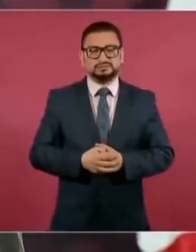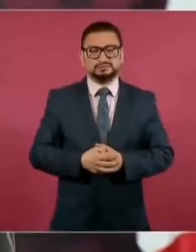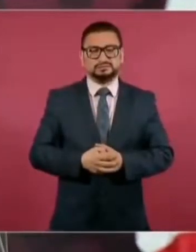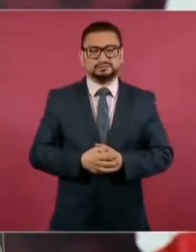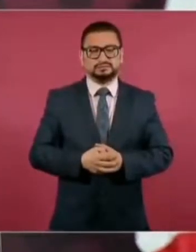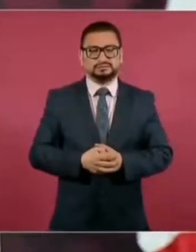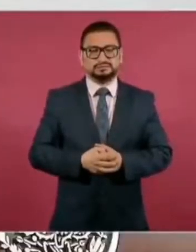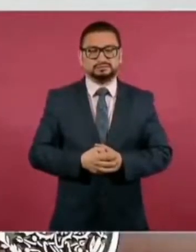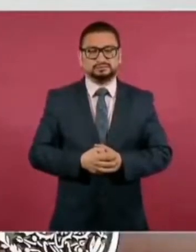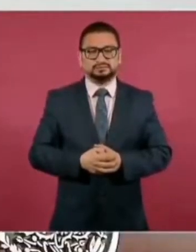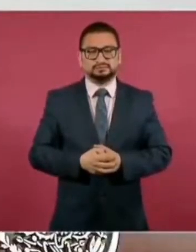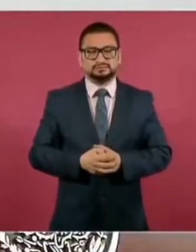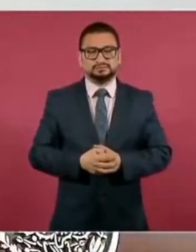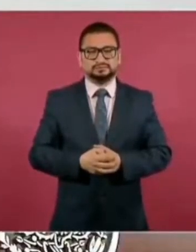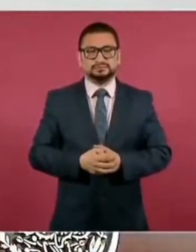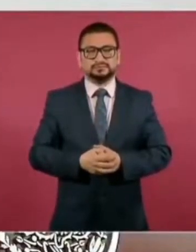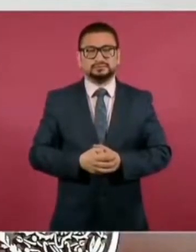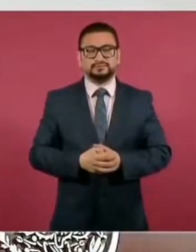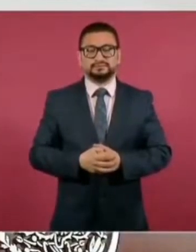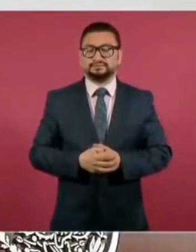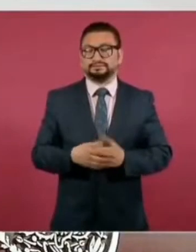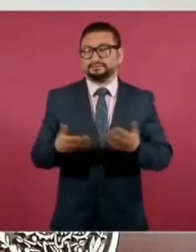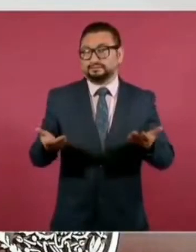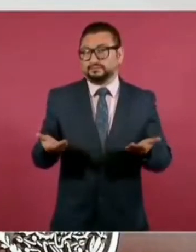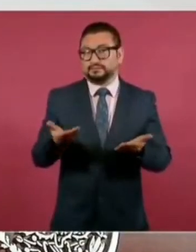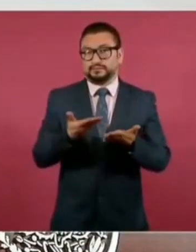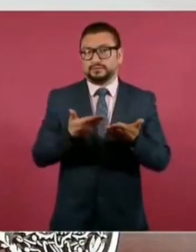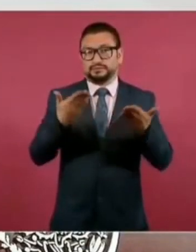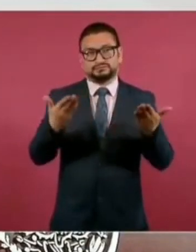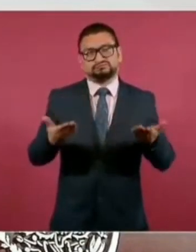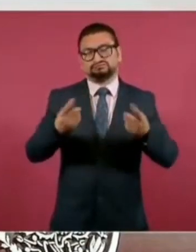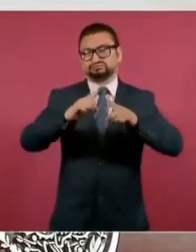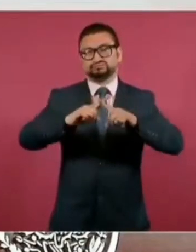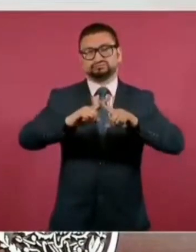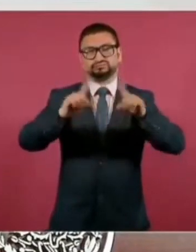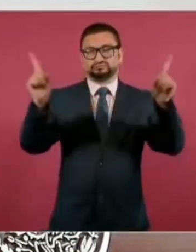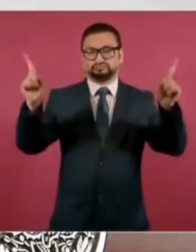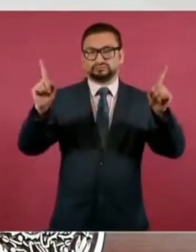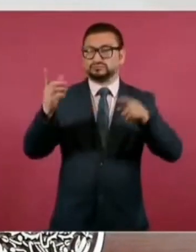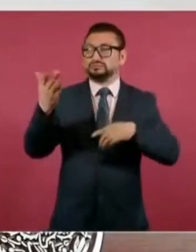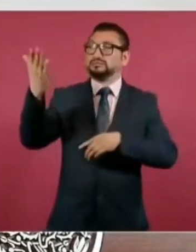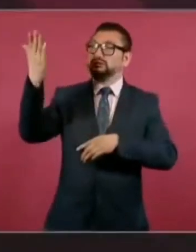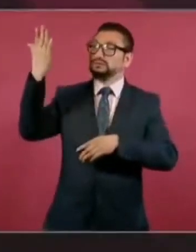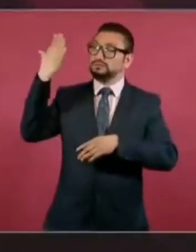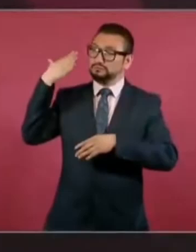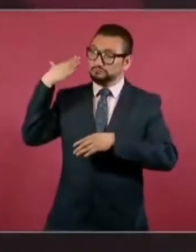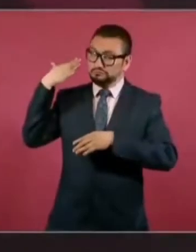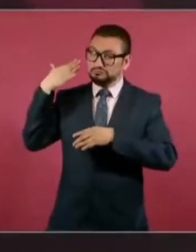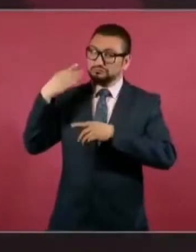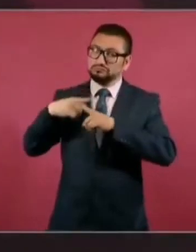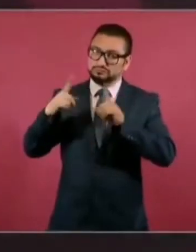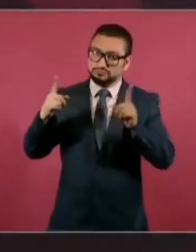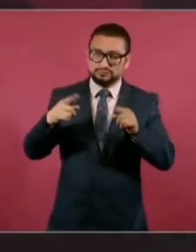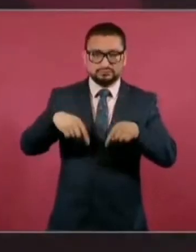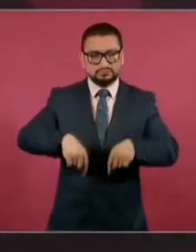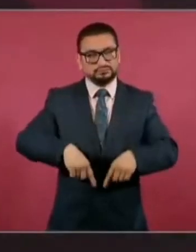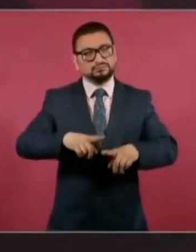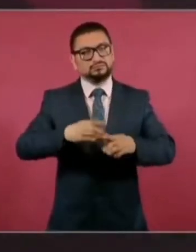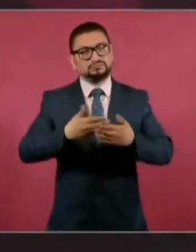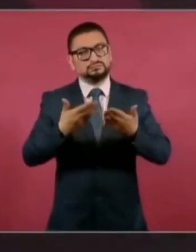Entonces, ahora es distinto, antes como antes, ahora como ahora, y